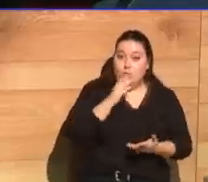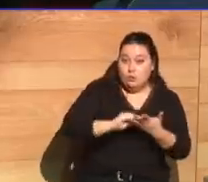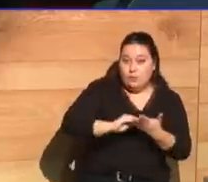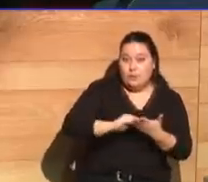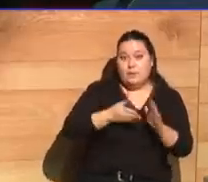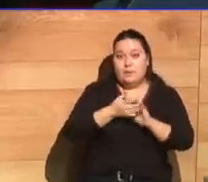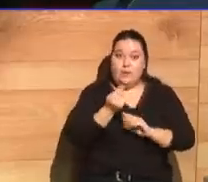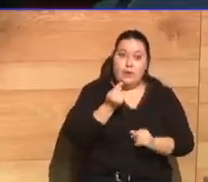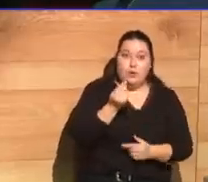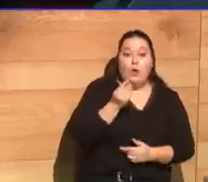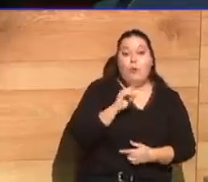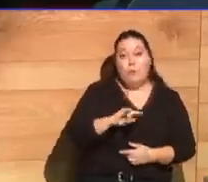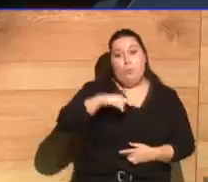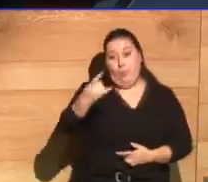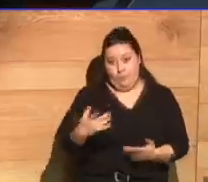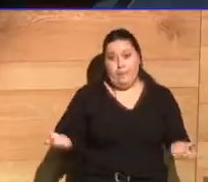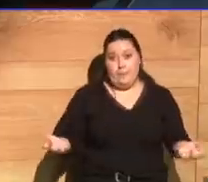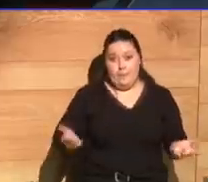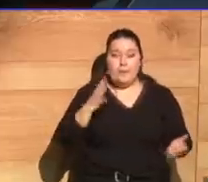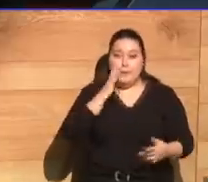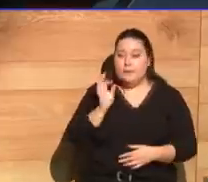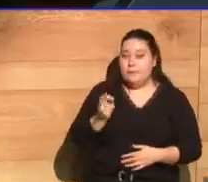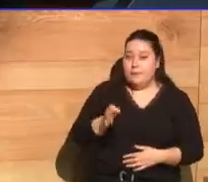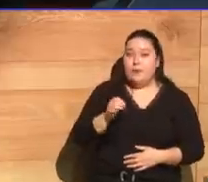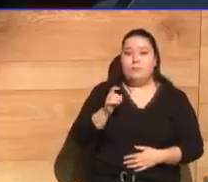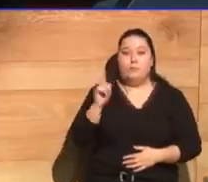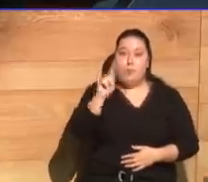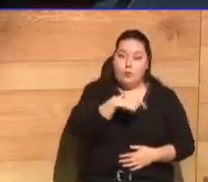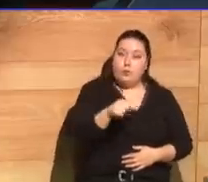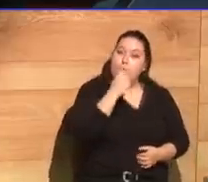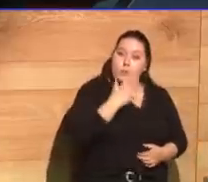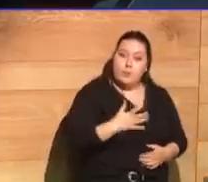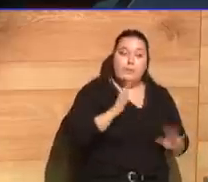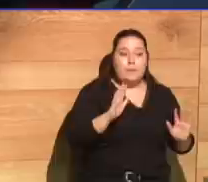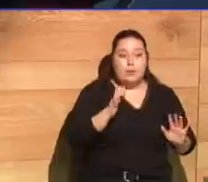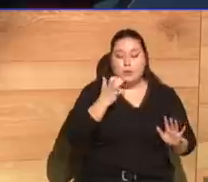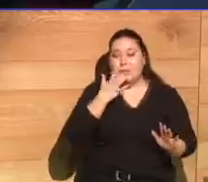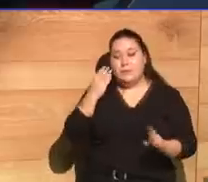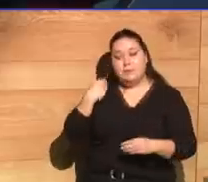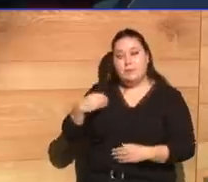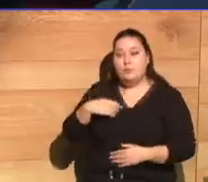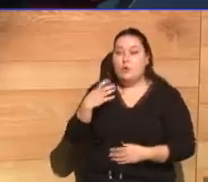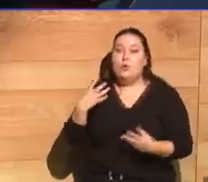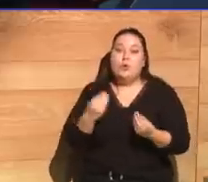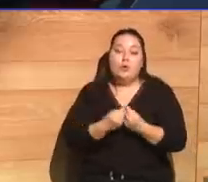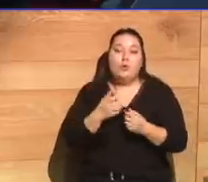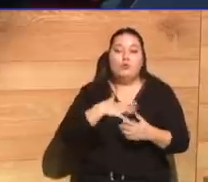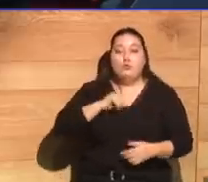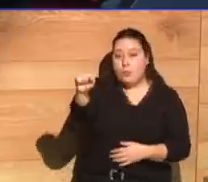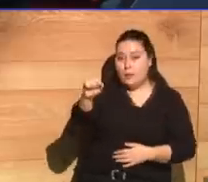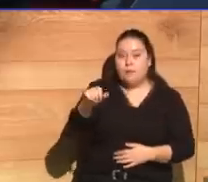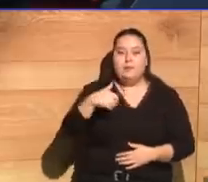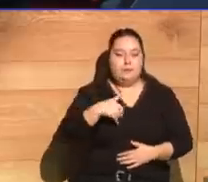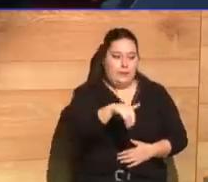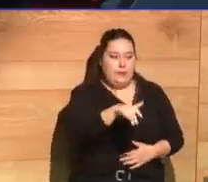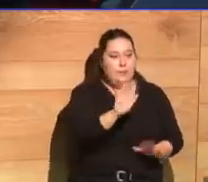un dinerito Dabuti por 2. Pero es verdad que esto les salió muy bien con Los Mosqueteros y dijeron, ¿y si hacemos lo mismo con Superman? ¿No? Ya